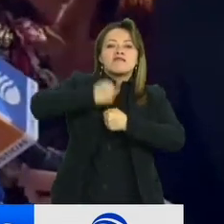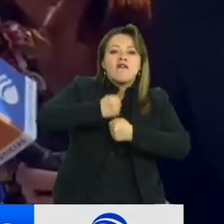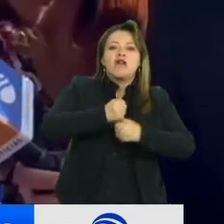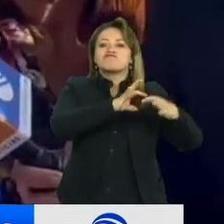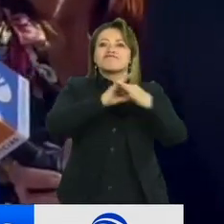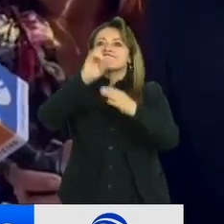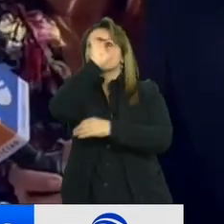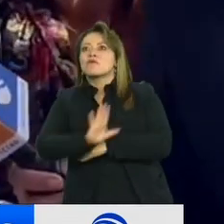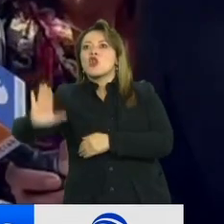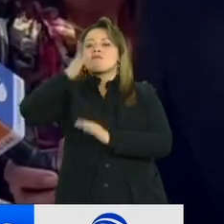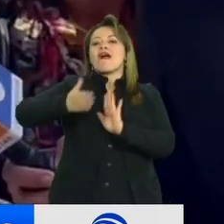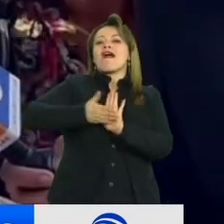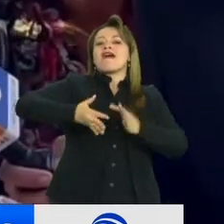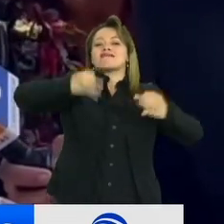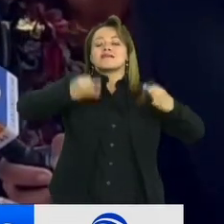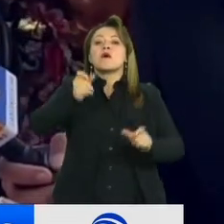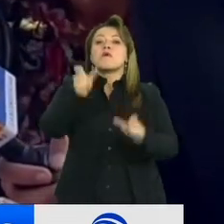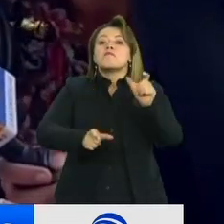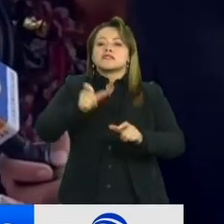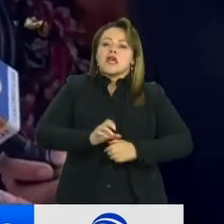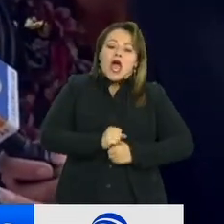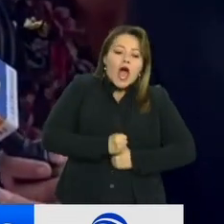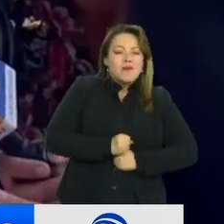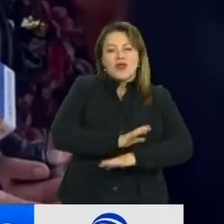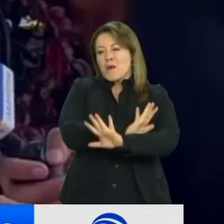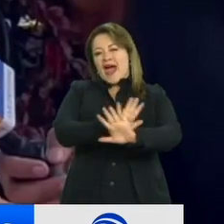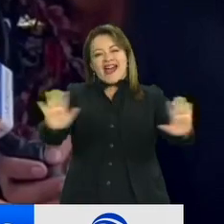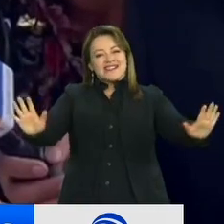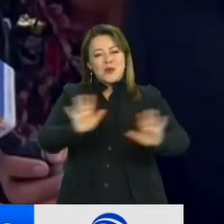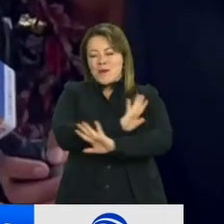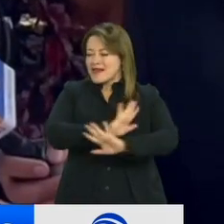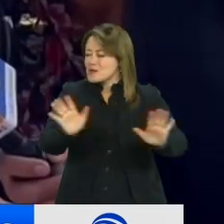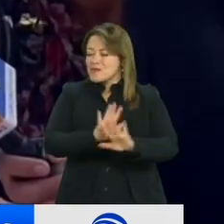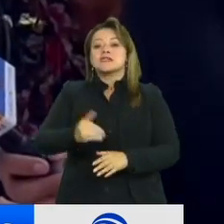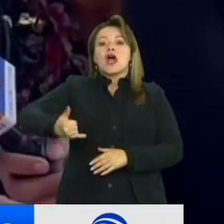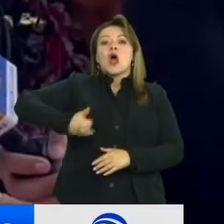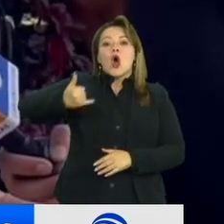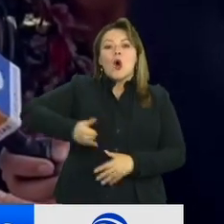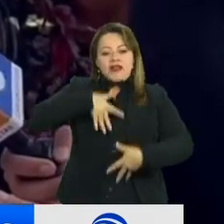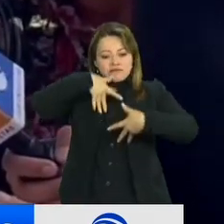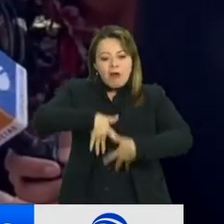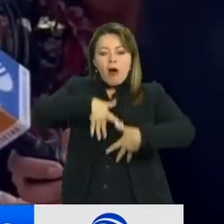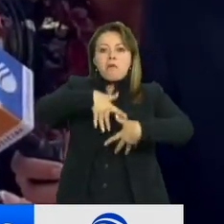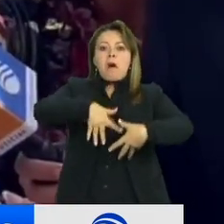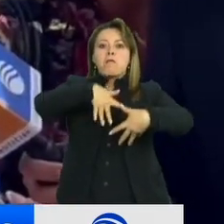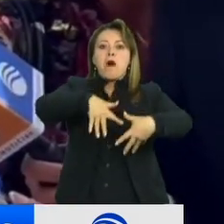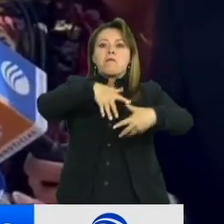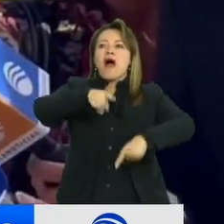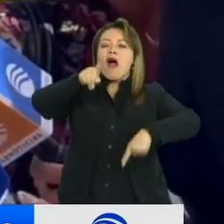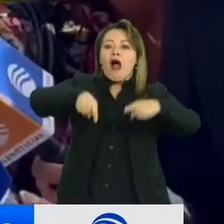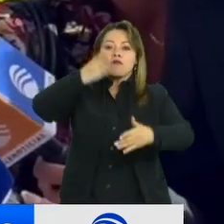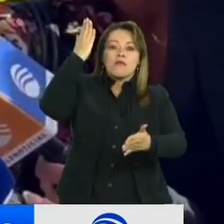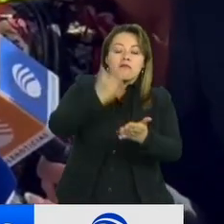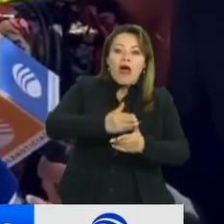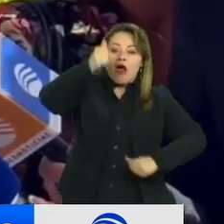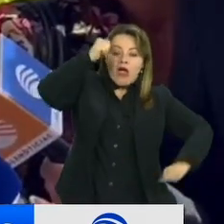colombianos, que garantizamos que la gente no muera de hambre, que no coma una sola vez al día, que los jóvenes que marcharon por las calles, que perdieron sus ojos y muchos la